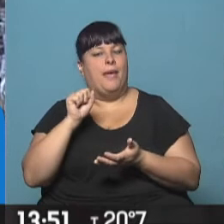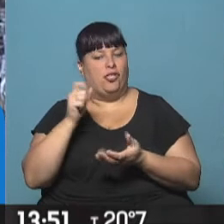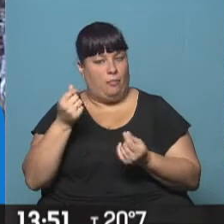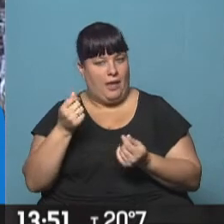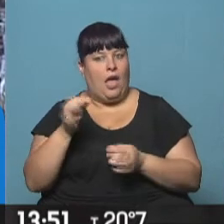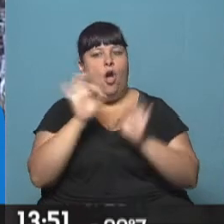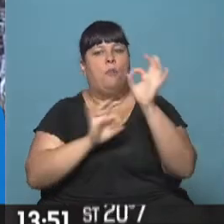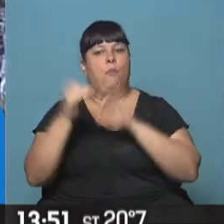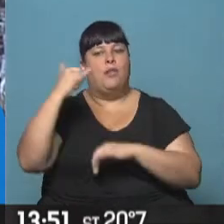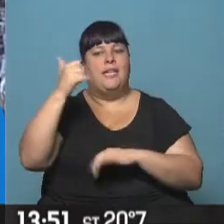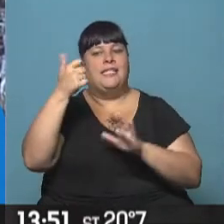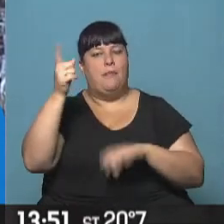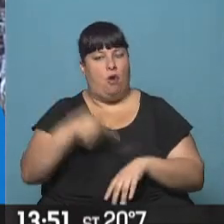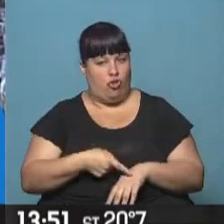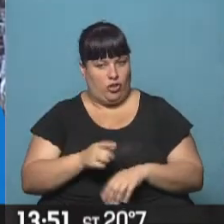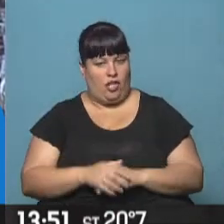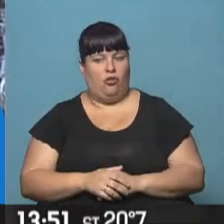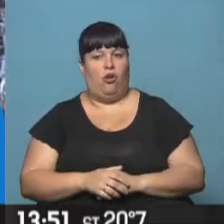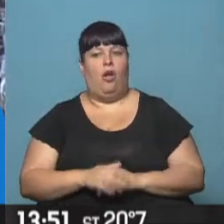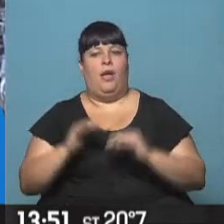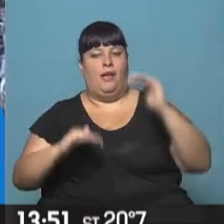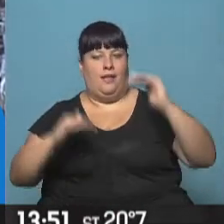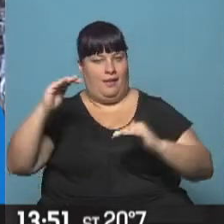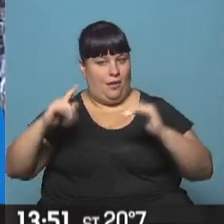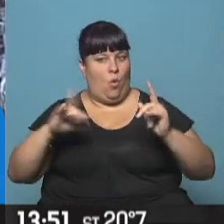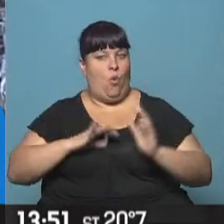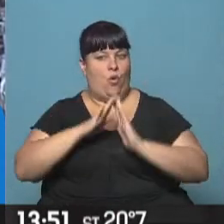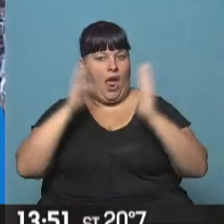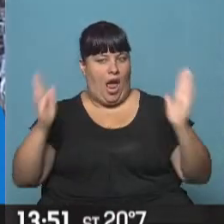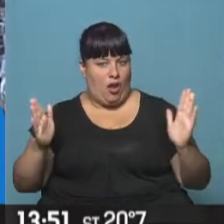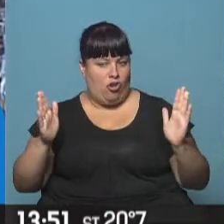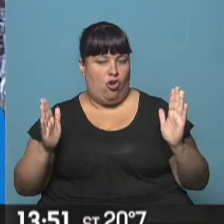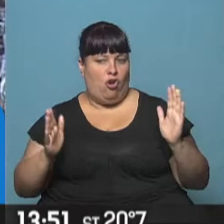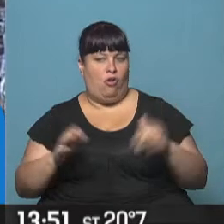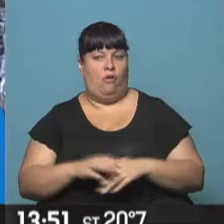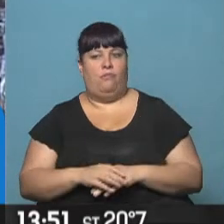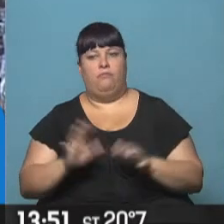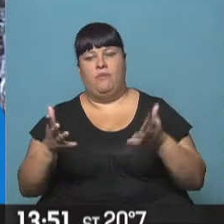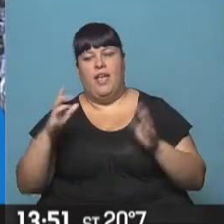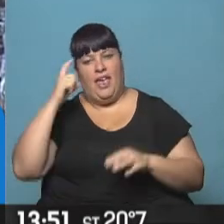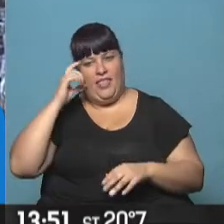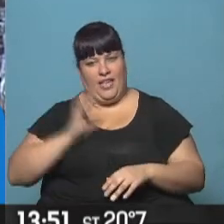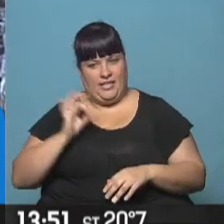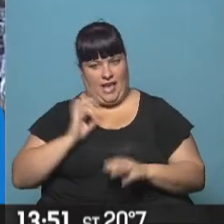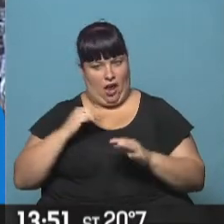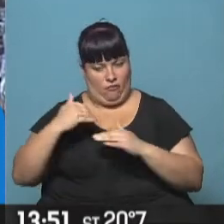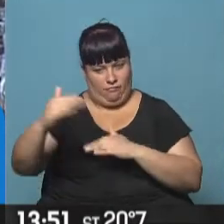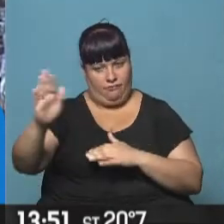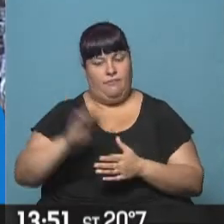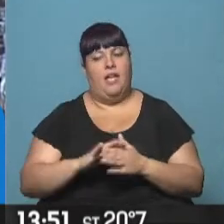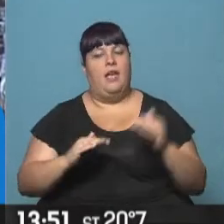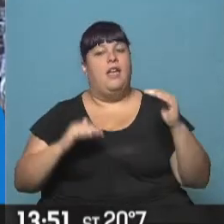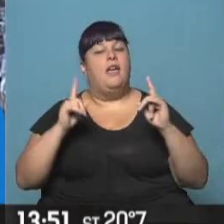con una tasa de interés del 6% que amortiza anualmente en 10 años y